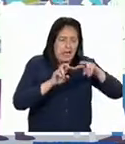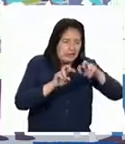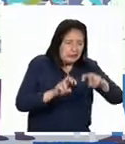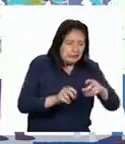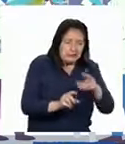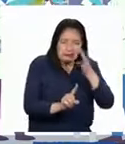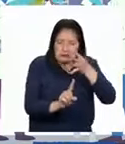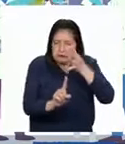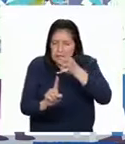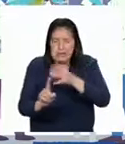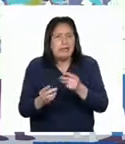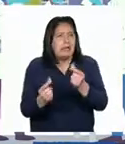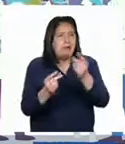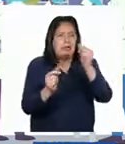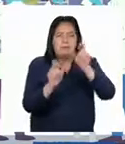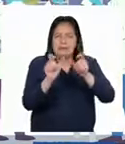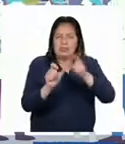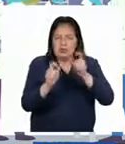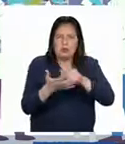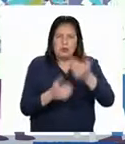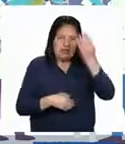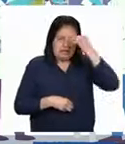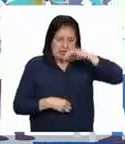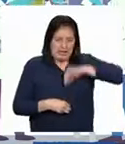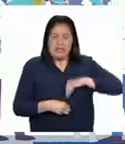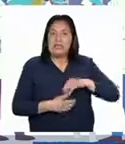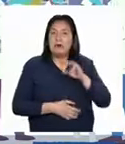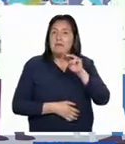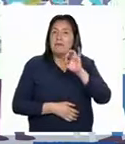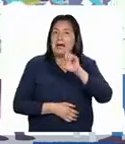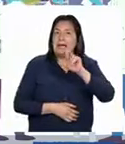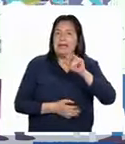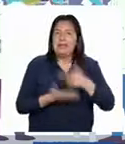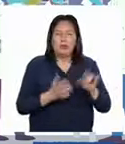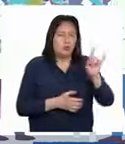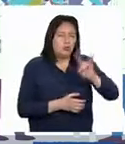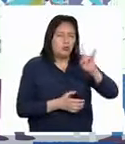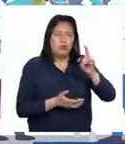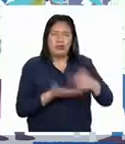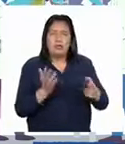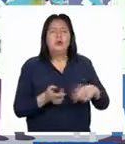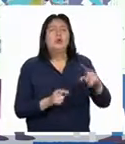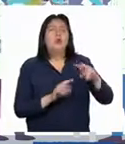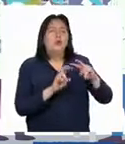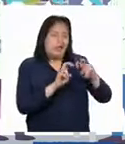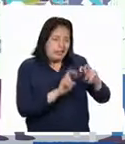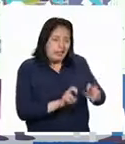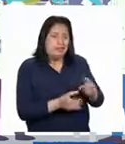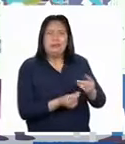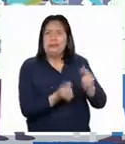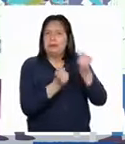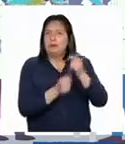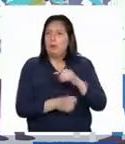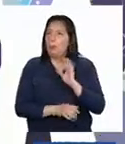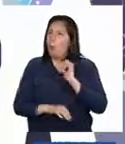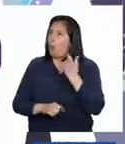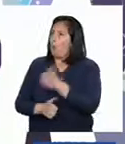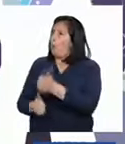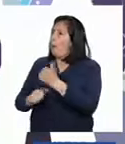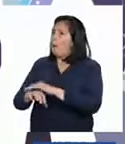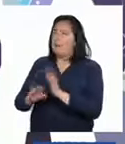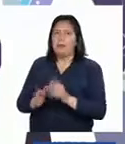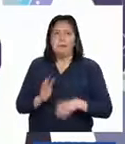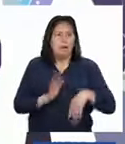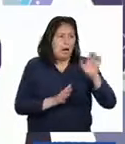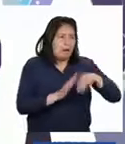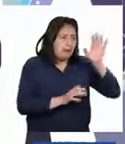diagnosticar rápidamente a las personas infectadas con la malaria usando unas pruebas más efectivas. ¡Buen plan!